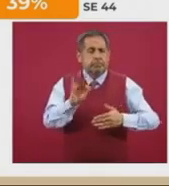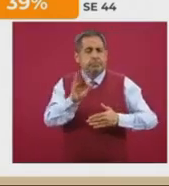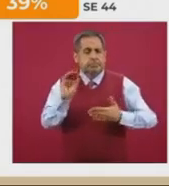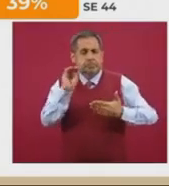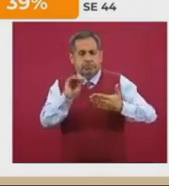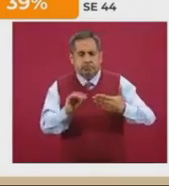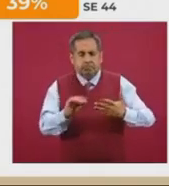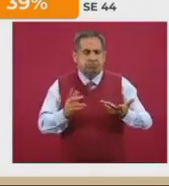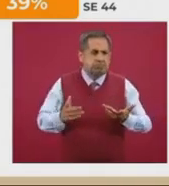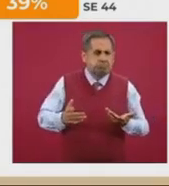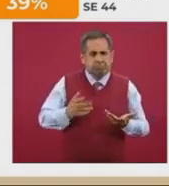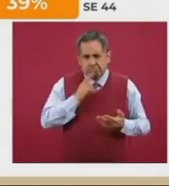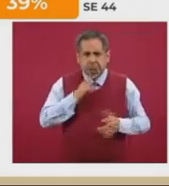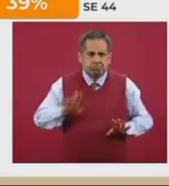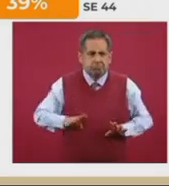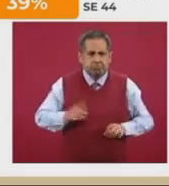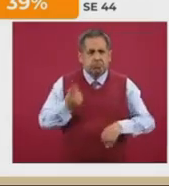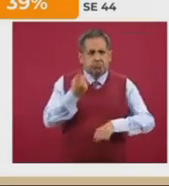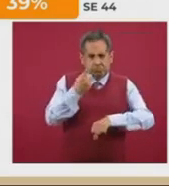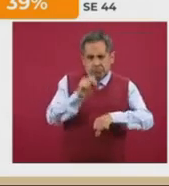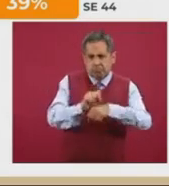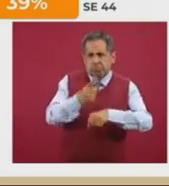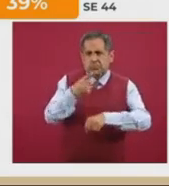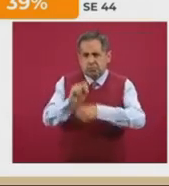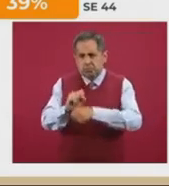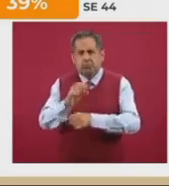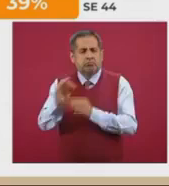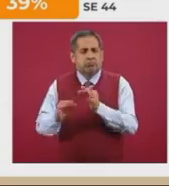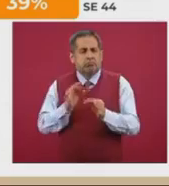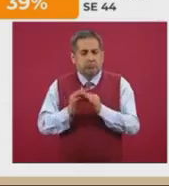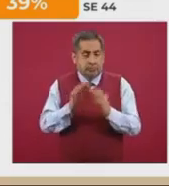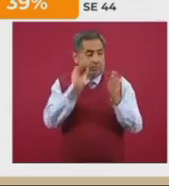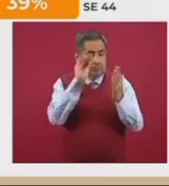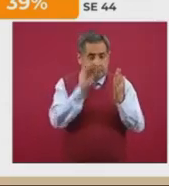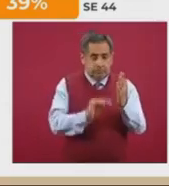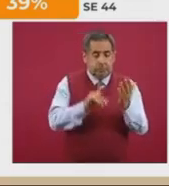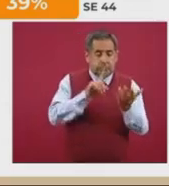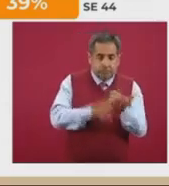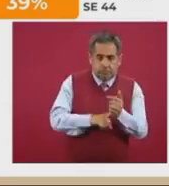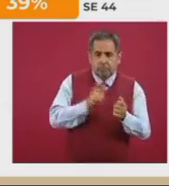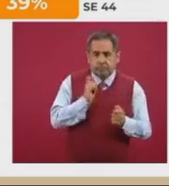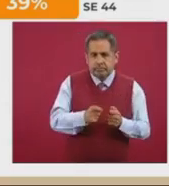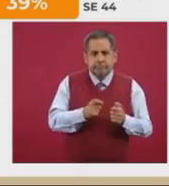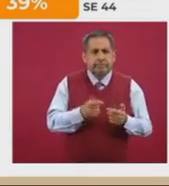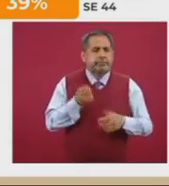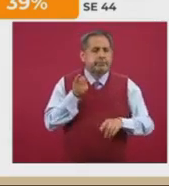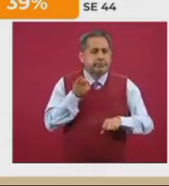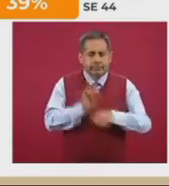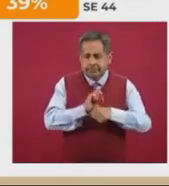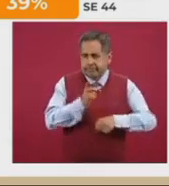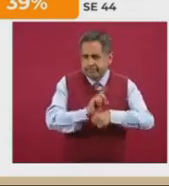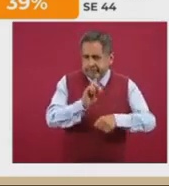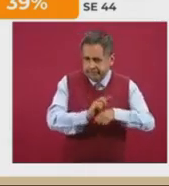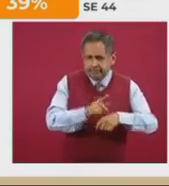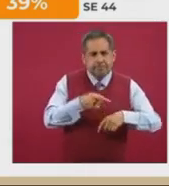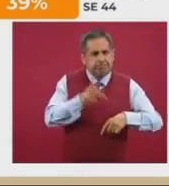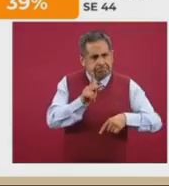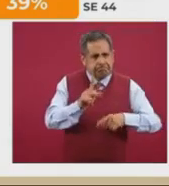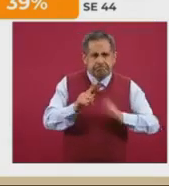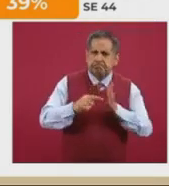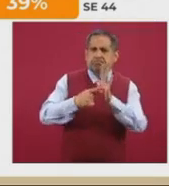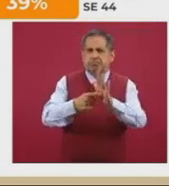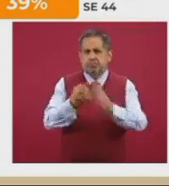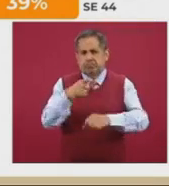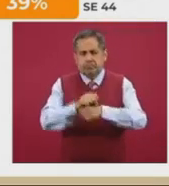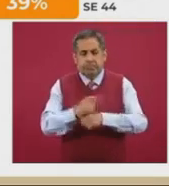Nos ha resultado conveniente presentarla por semana, aunque los datos que están aquí abajo, por supuesto, son la actualización de todos los días.